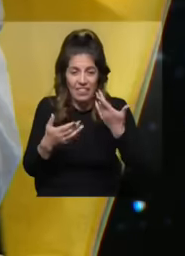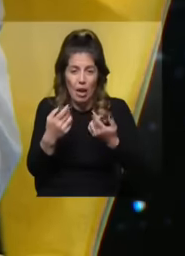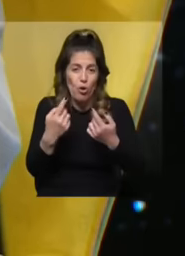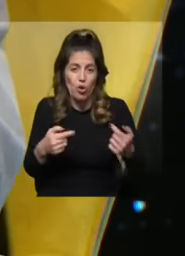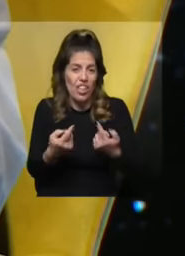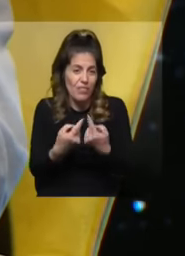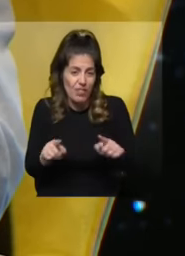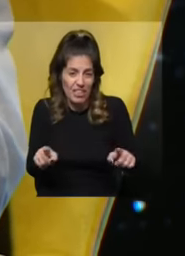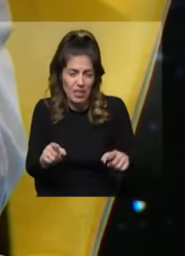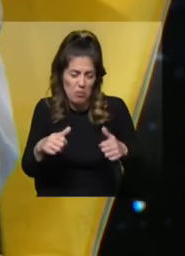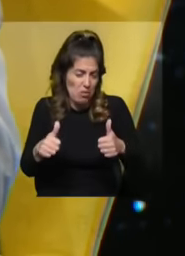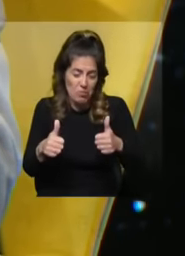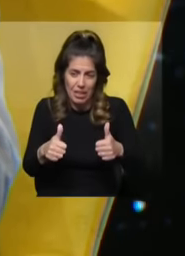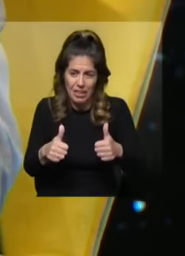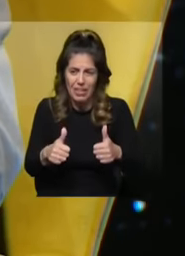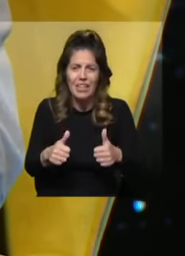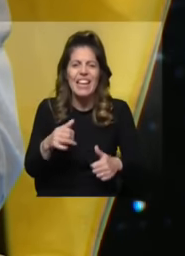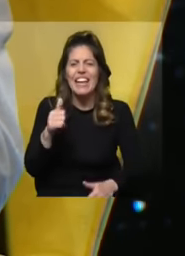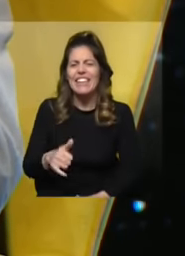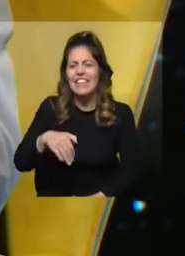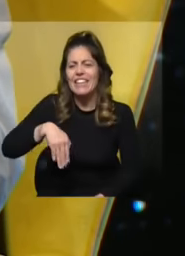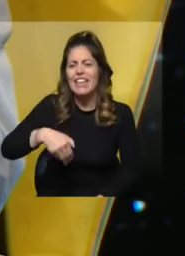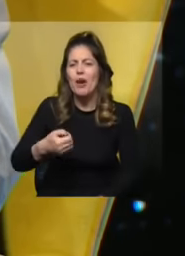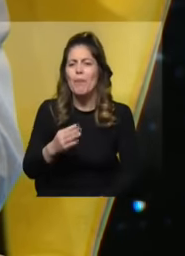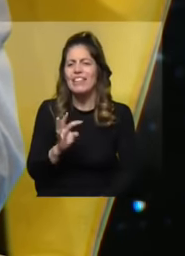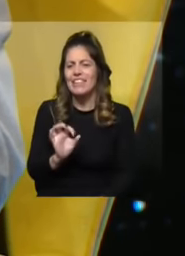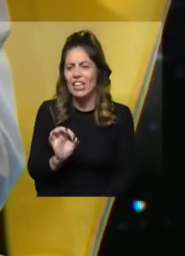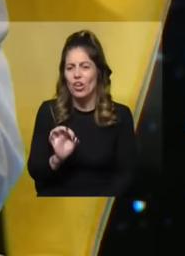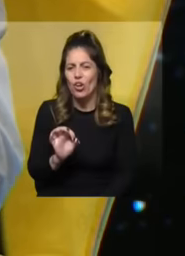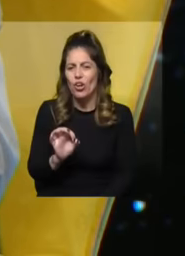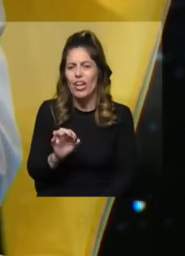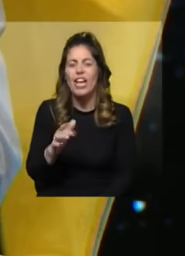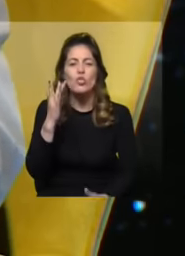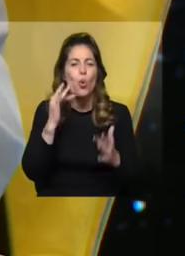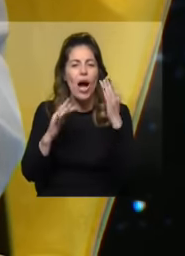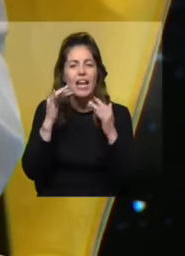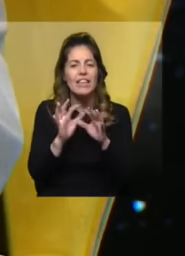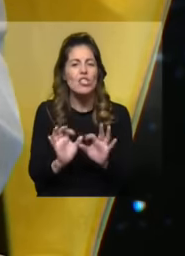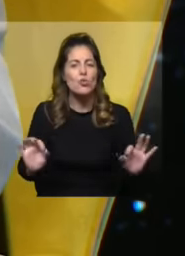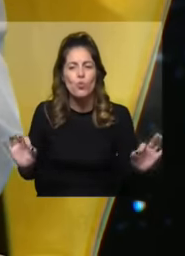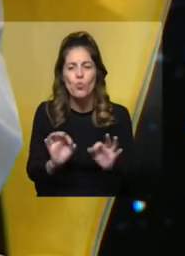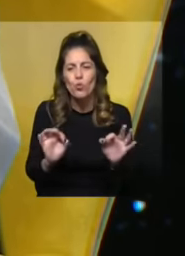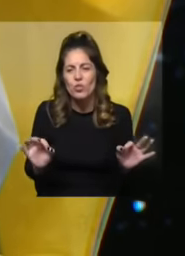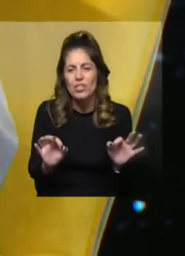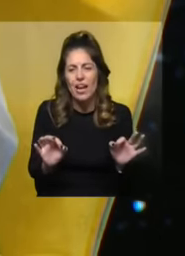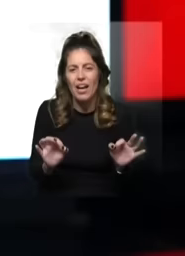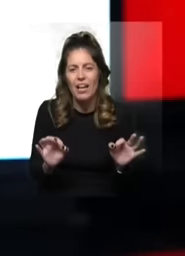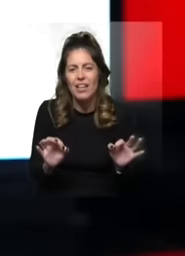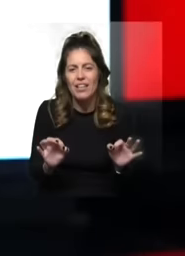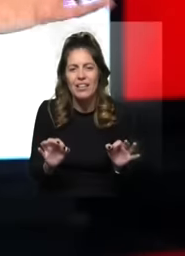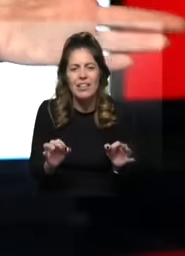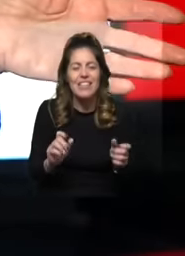¿y qué tenía Mateo en su arte, en su música, que